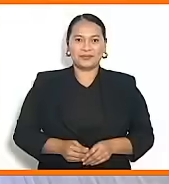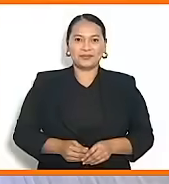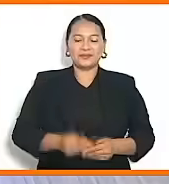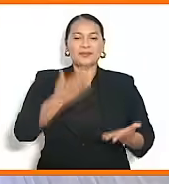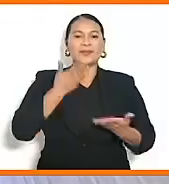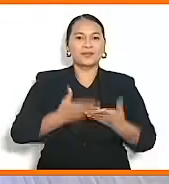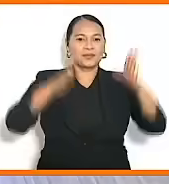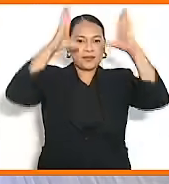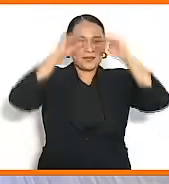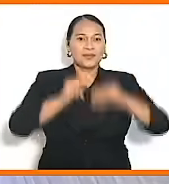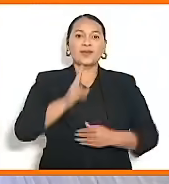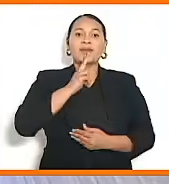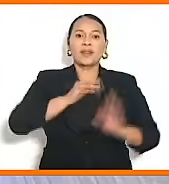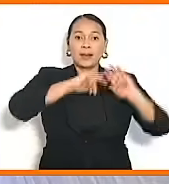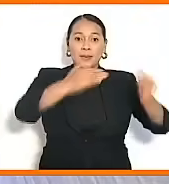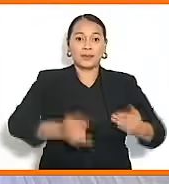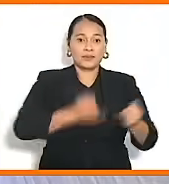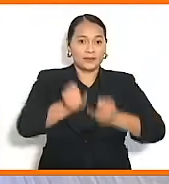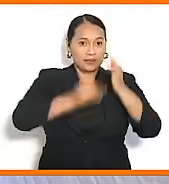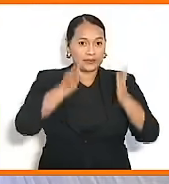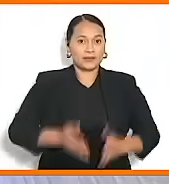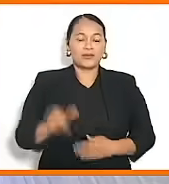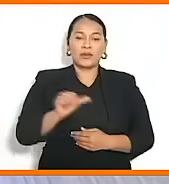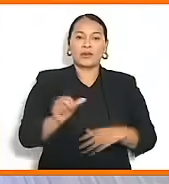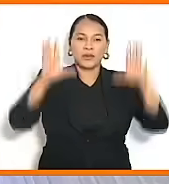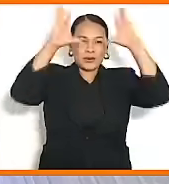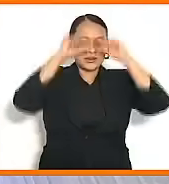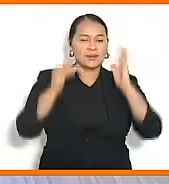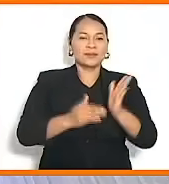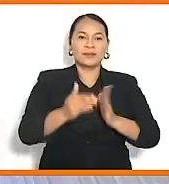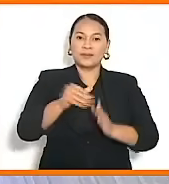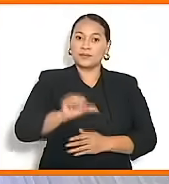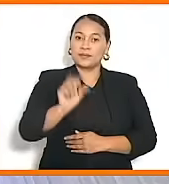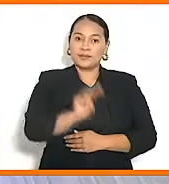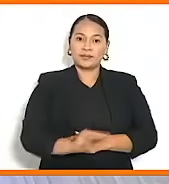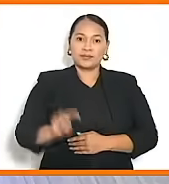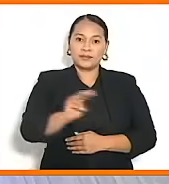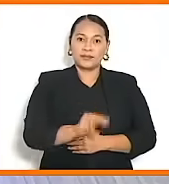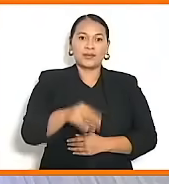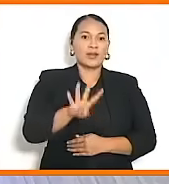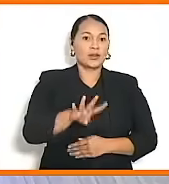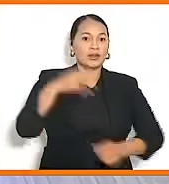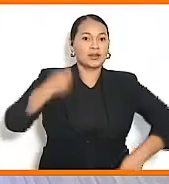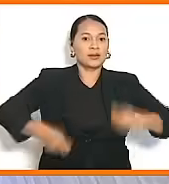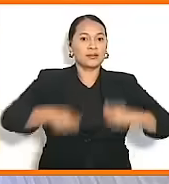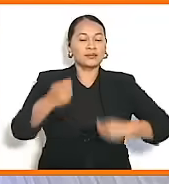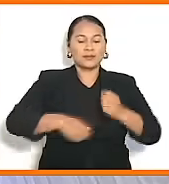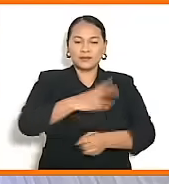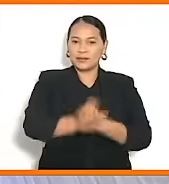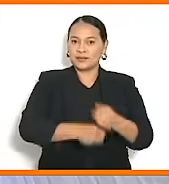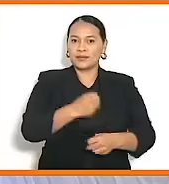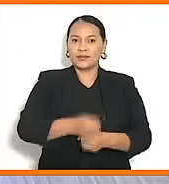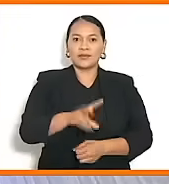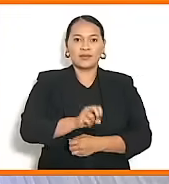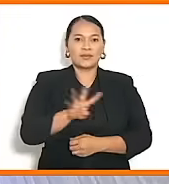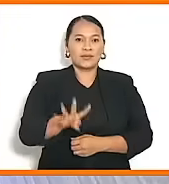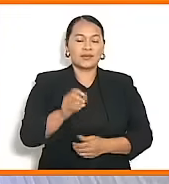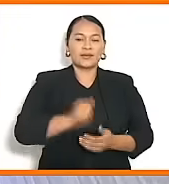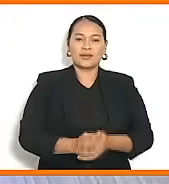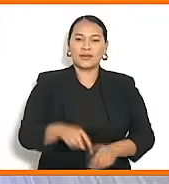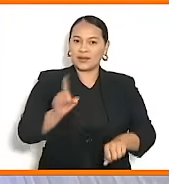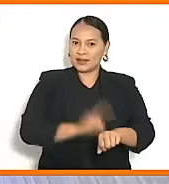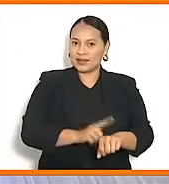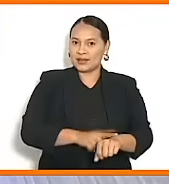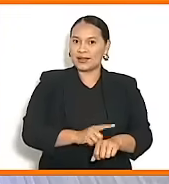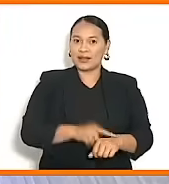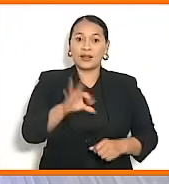Buenas noches, Honduras. Bienvenidos, jugadores, a nuestra noche millonaria de hoy, miércoles 4 de septiembre del año 2024. Te comparto que el reloj está